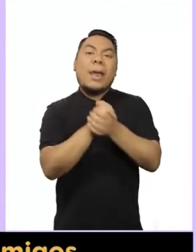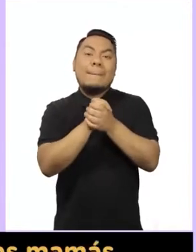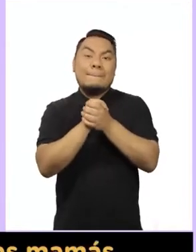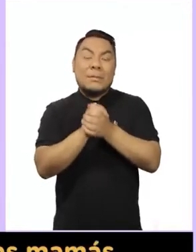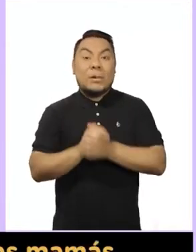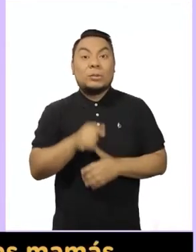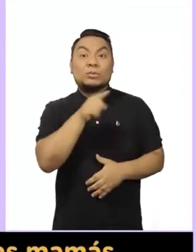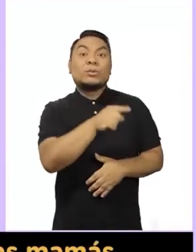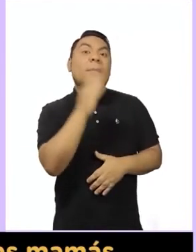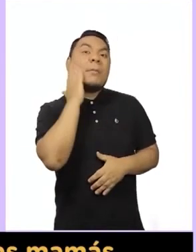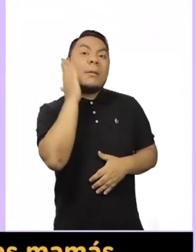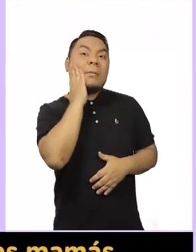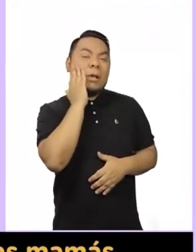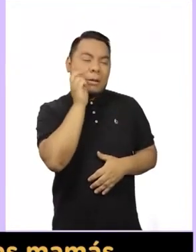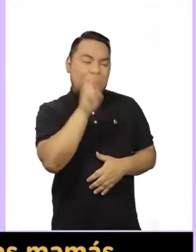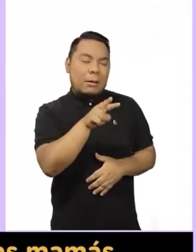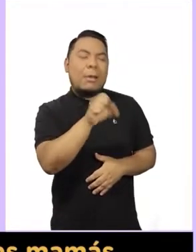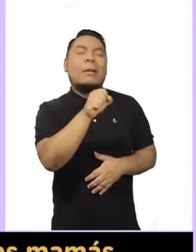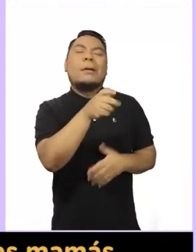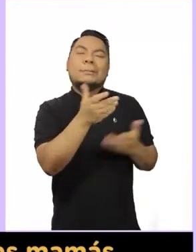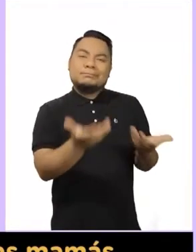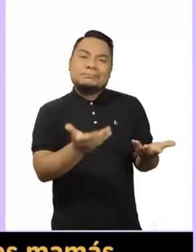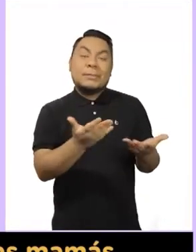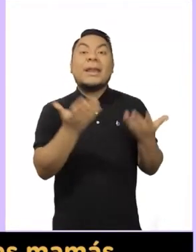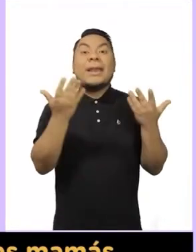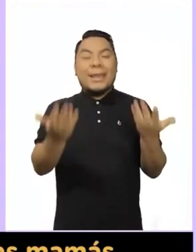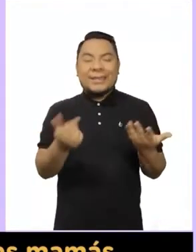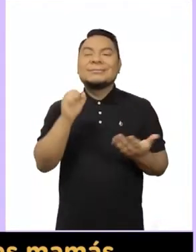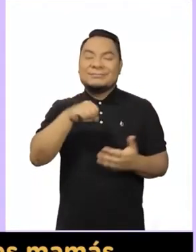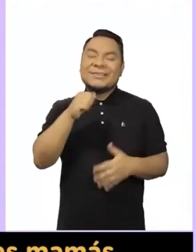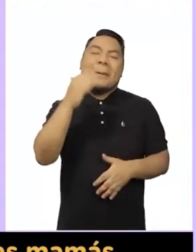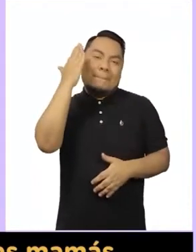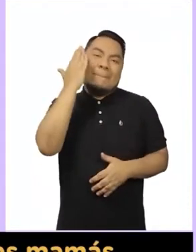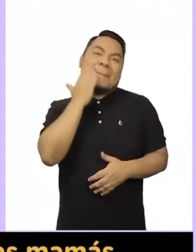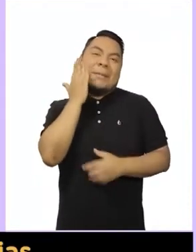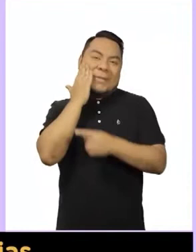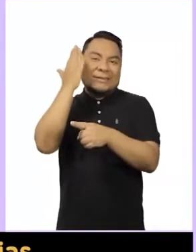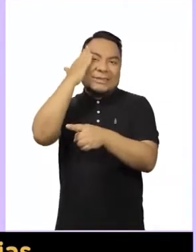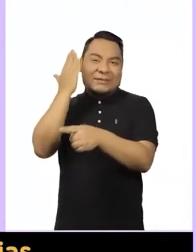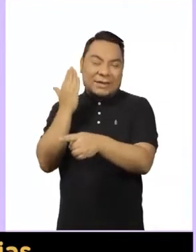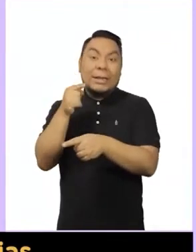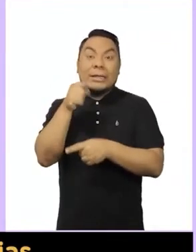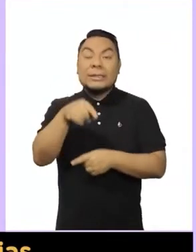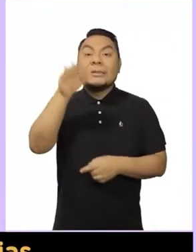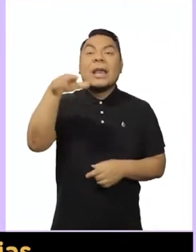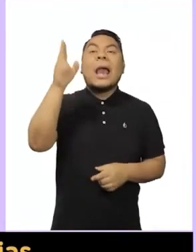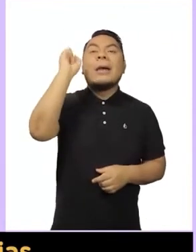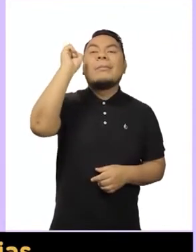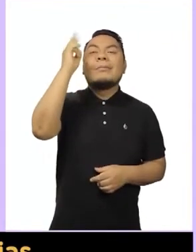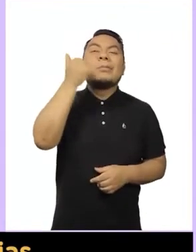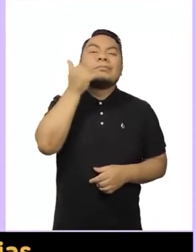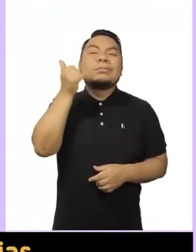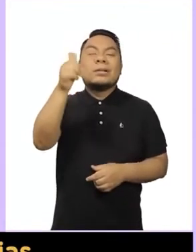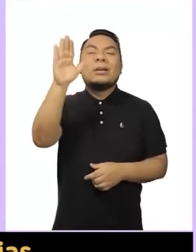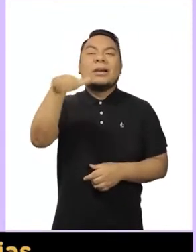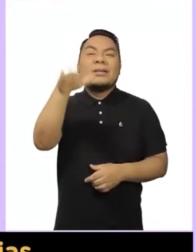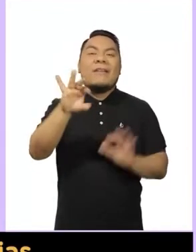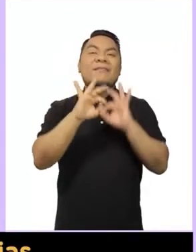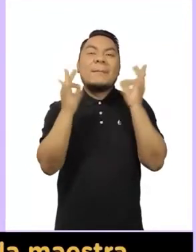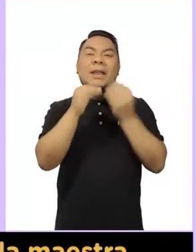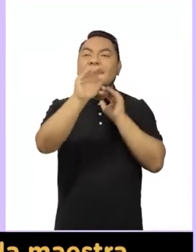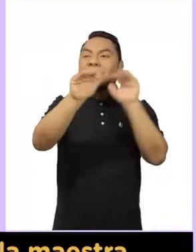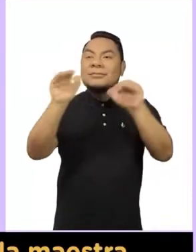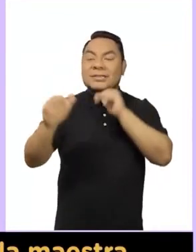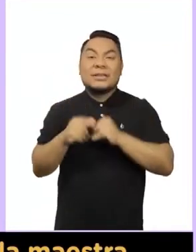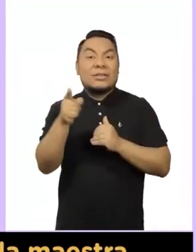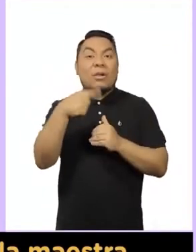amigos. Su mamá se dio cuenta de todo. Así son las mamás. y llamó a la maestra y a otras